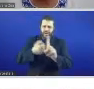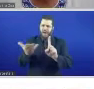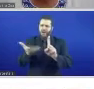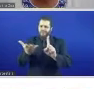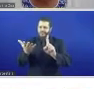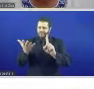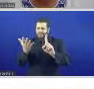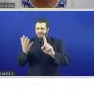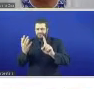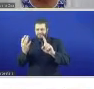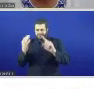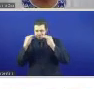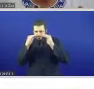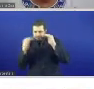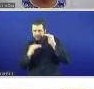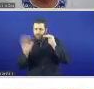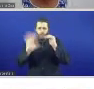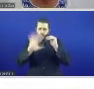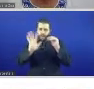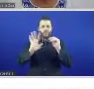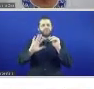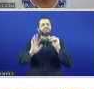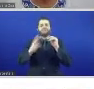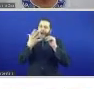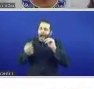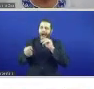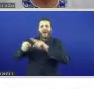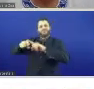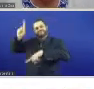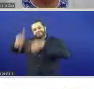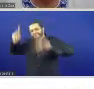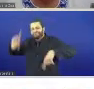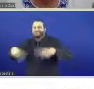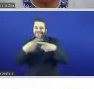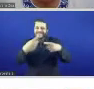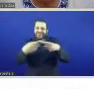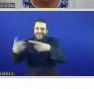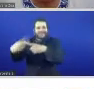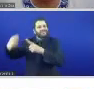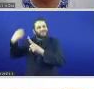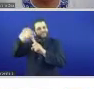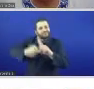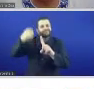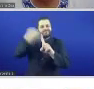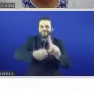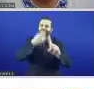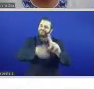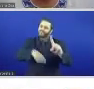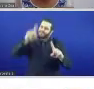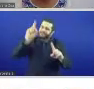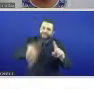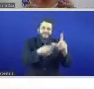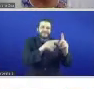múltiples diversidades luchando para el cambio y la justicia